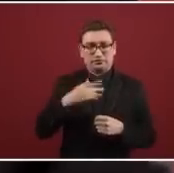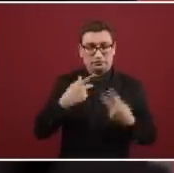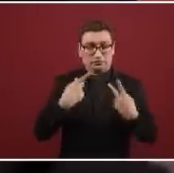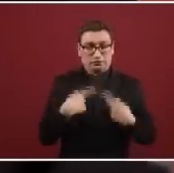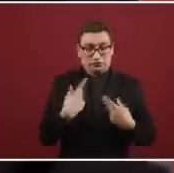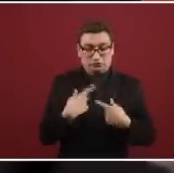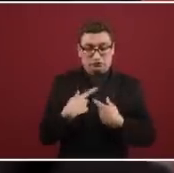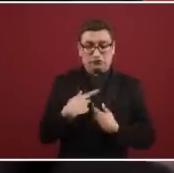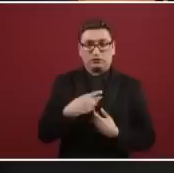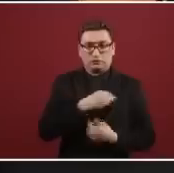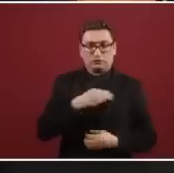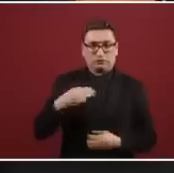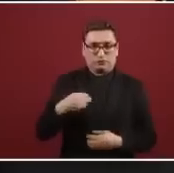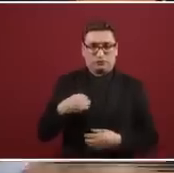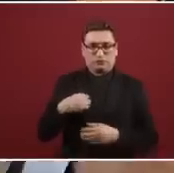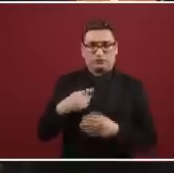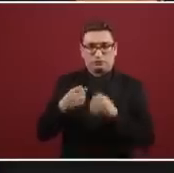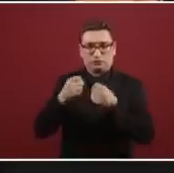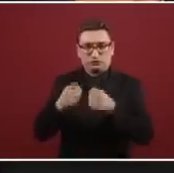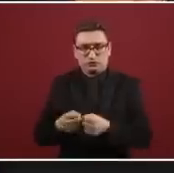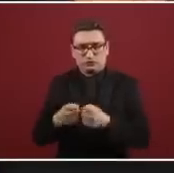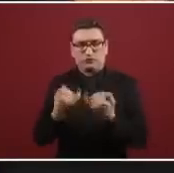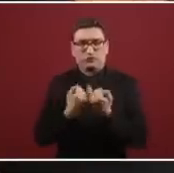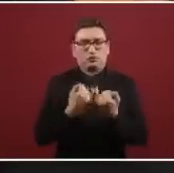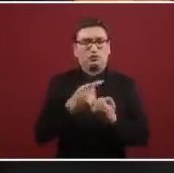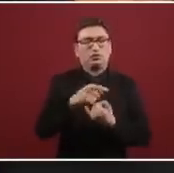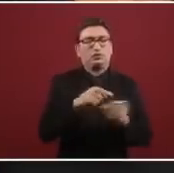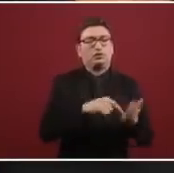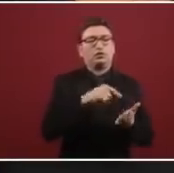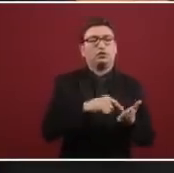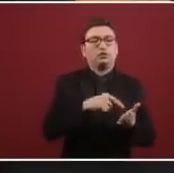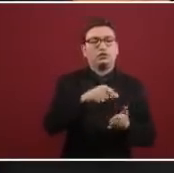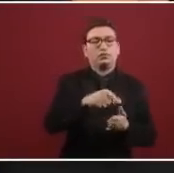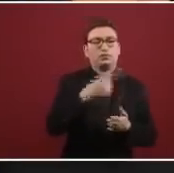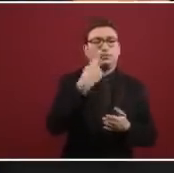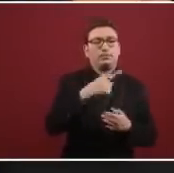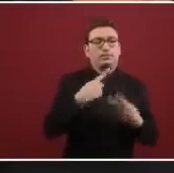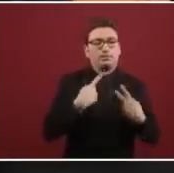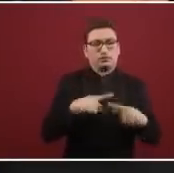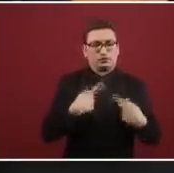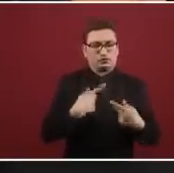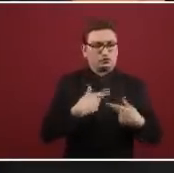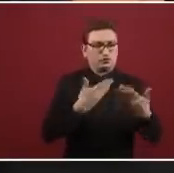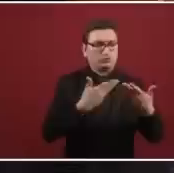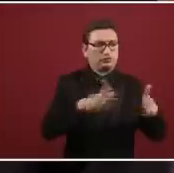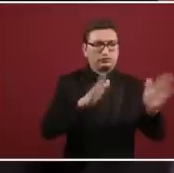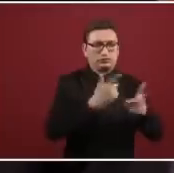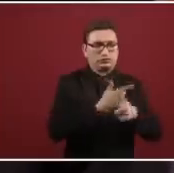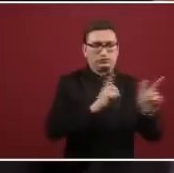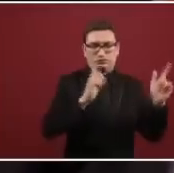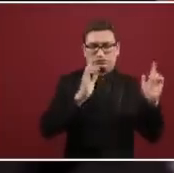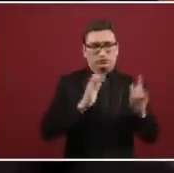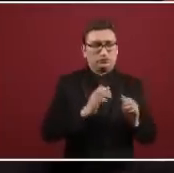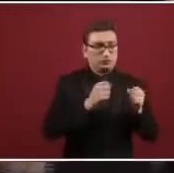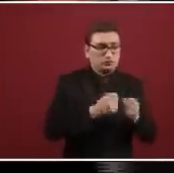derechohabientes y estas unidades médicas y hospitales para atender a población abierta, más el